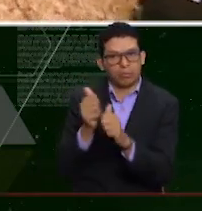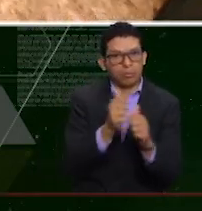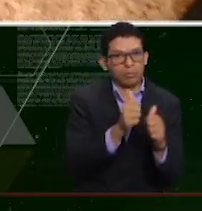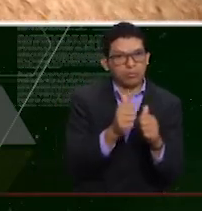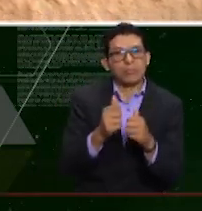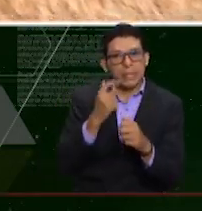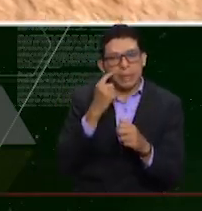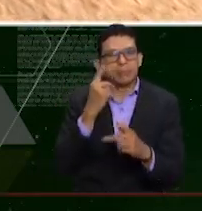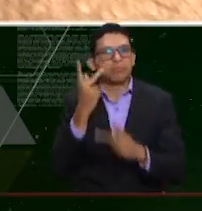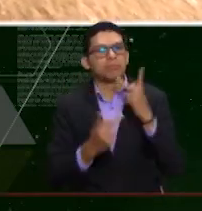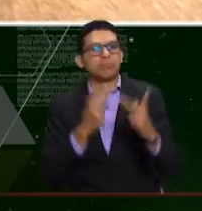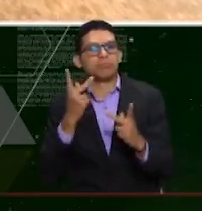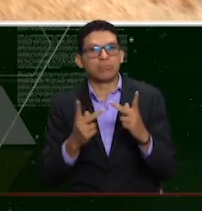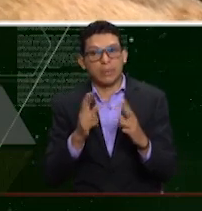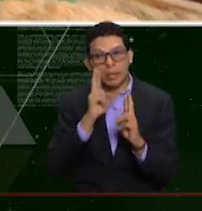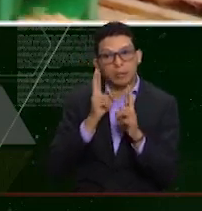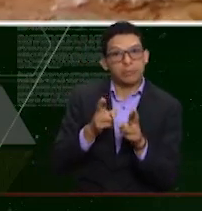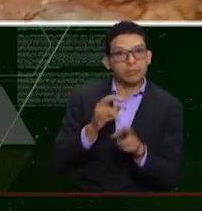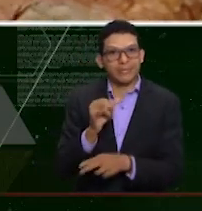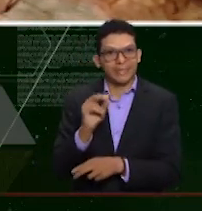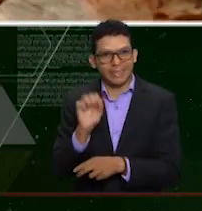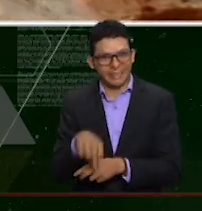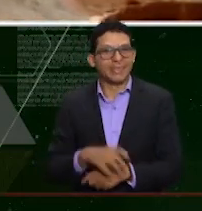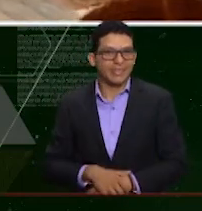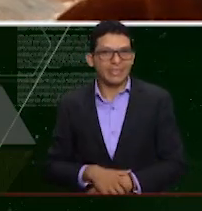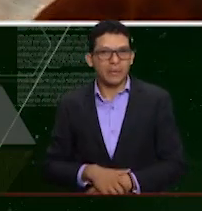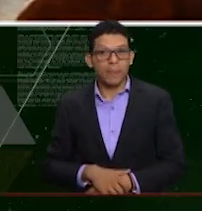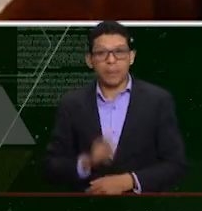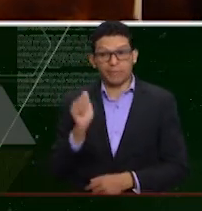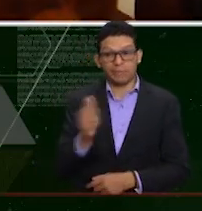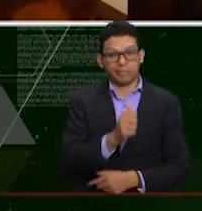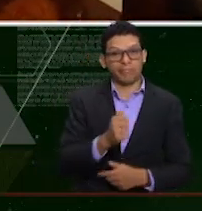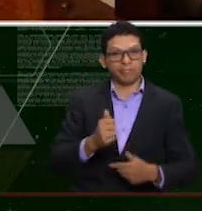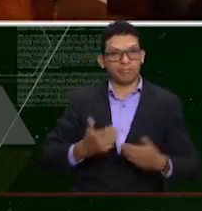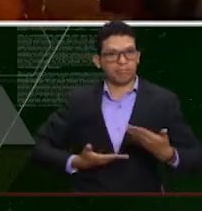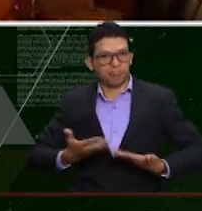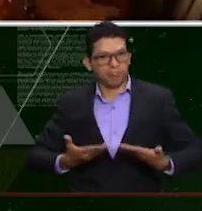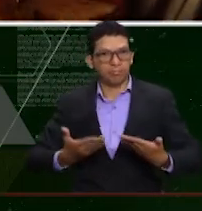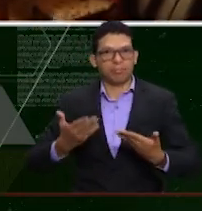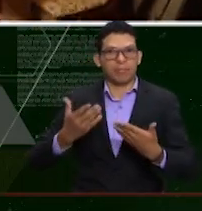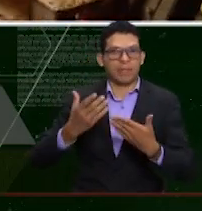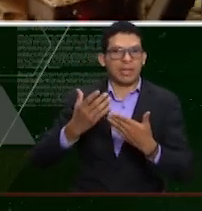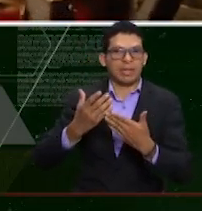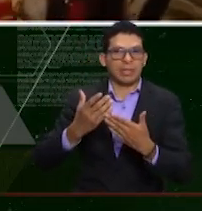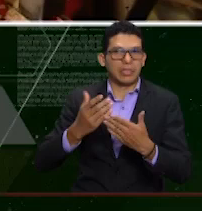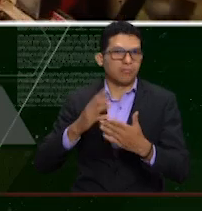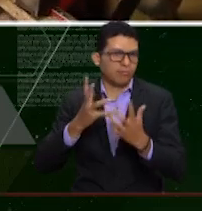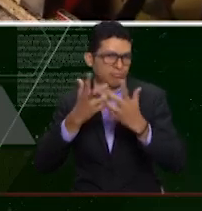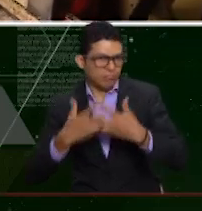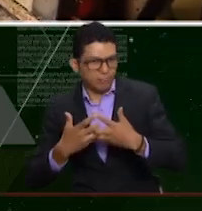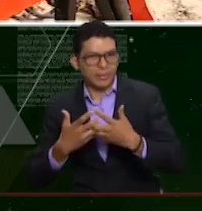que les hagamos la visita para los reconocimientos. Los mismos proveedores y la gente en particular que